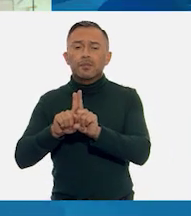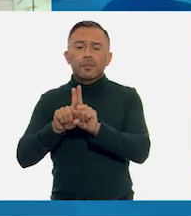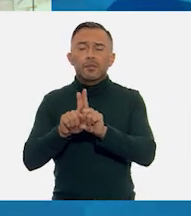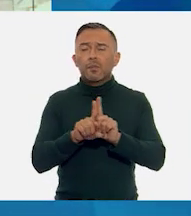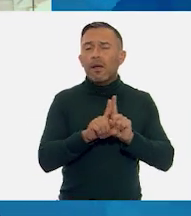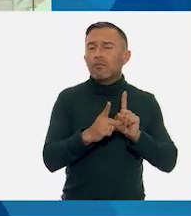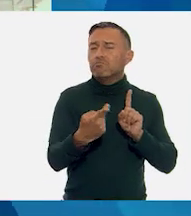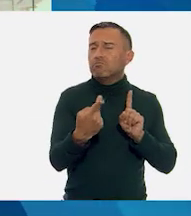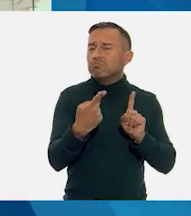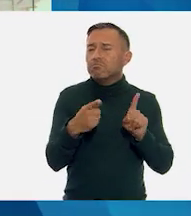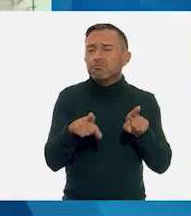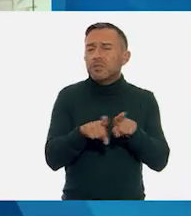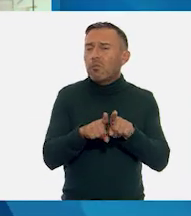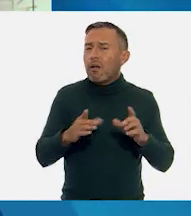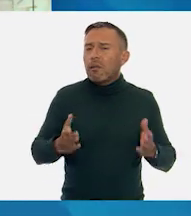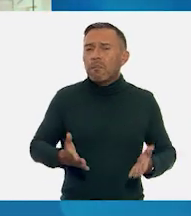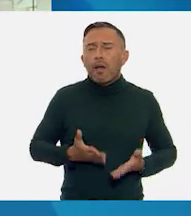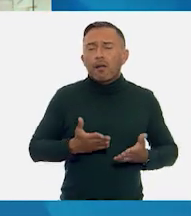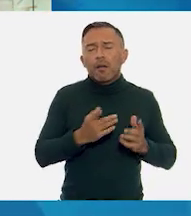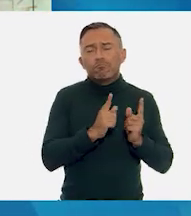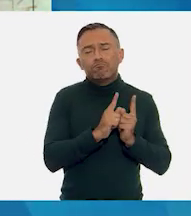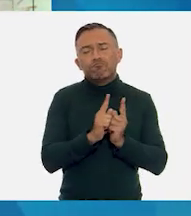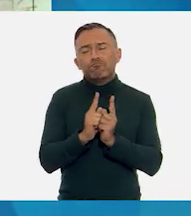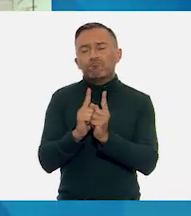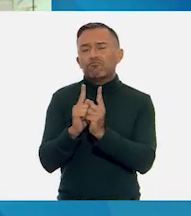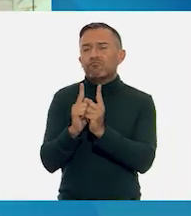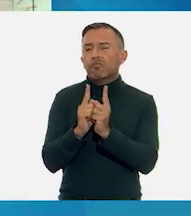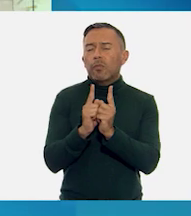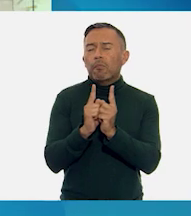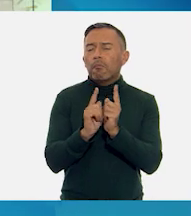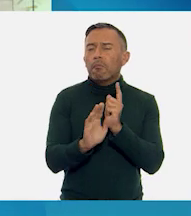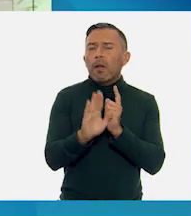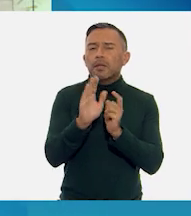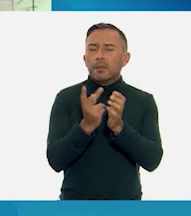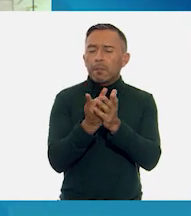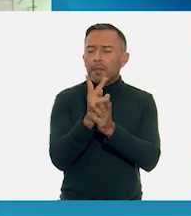Como una espija